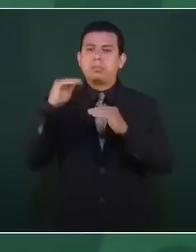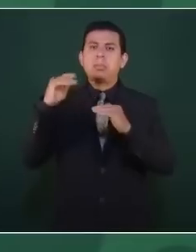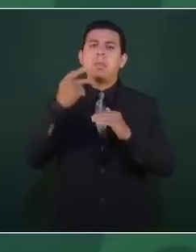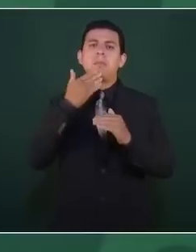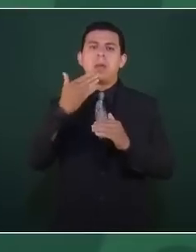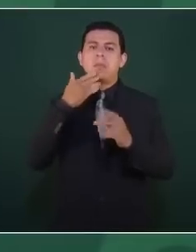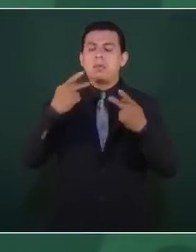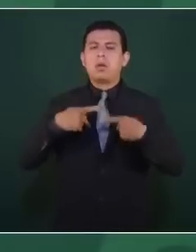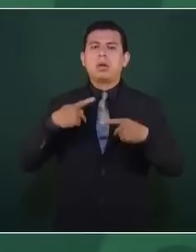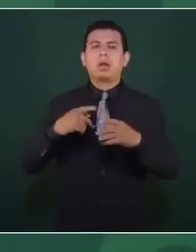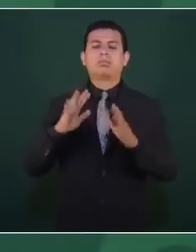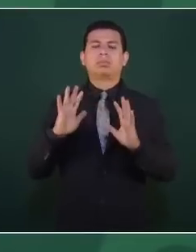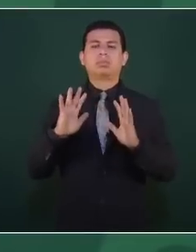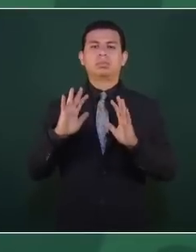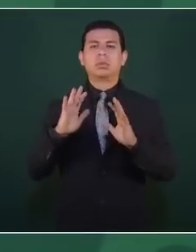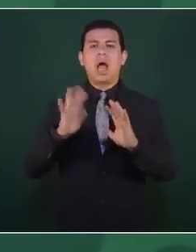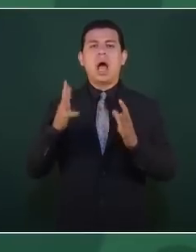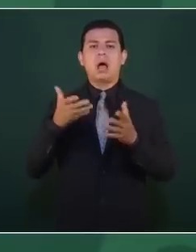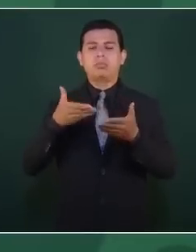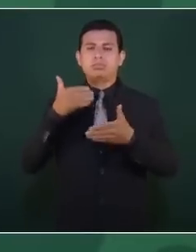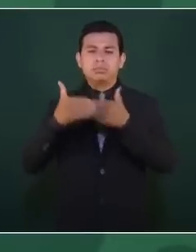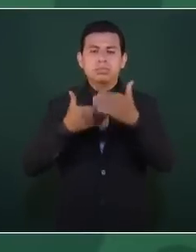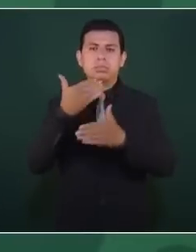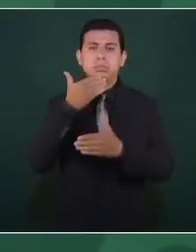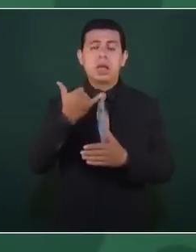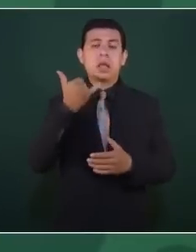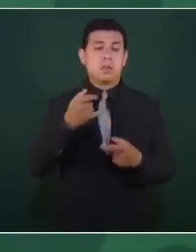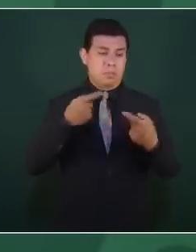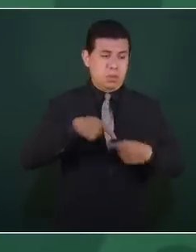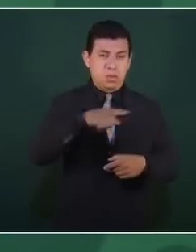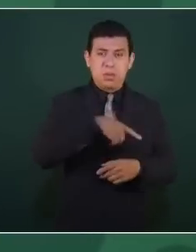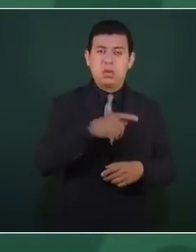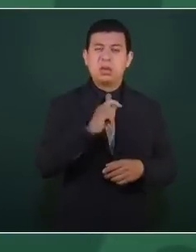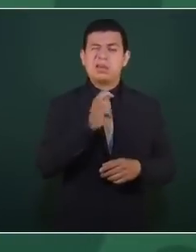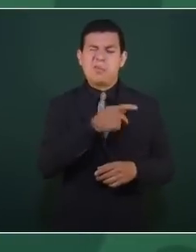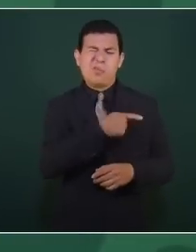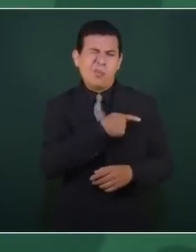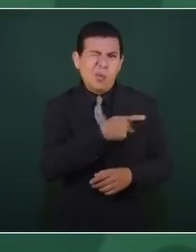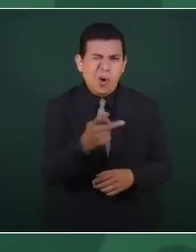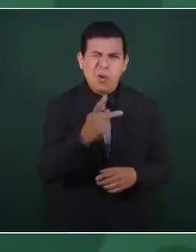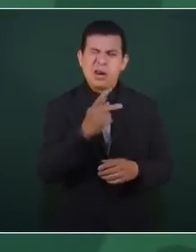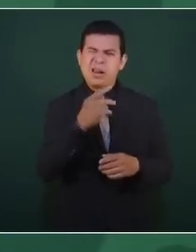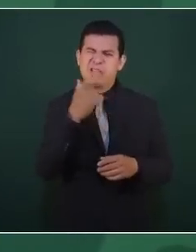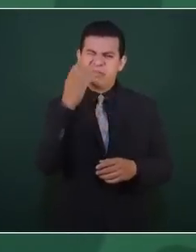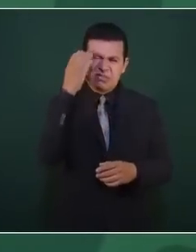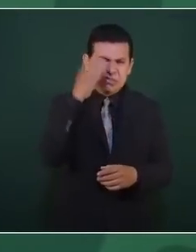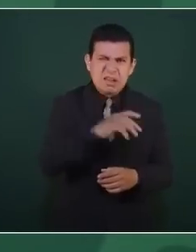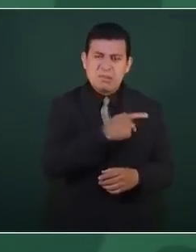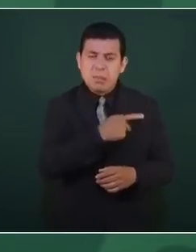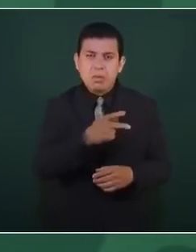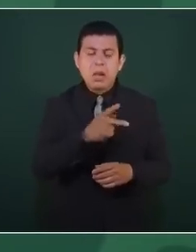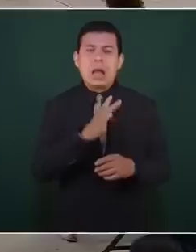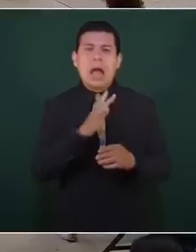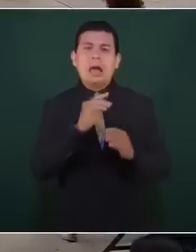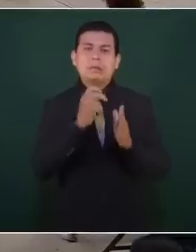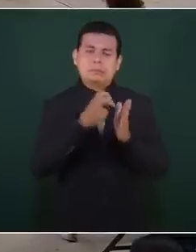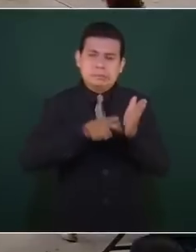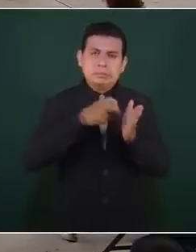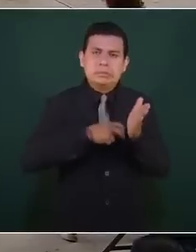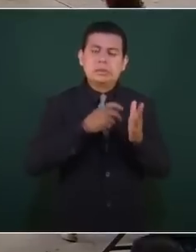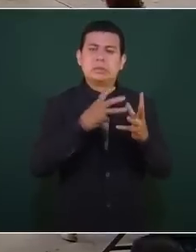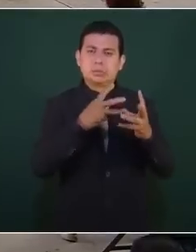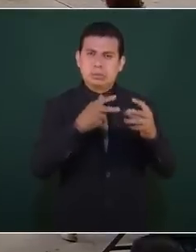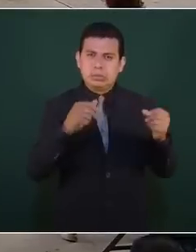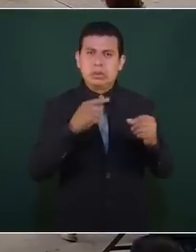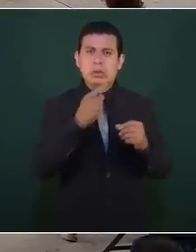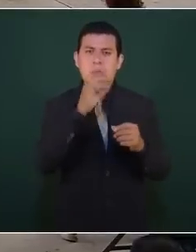y en reducción de la pobreza, 2%, y pobreza extrema, 1%. Por último, queremos también señalar que